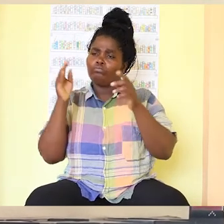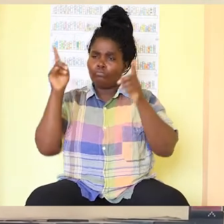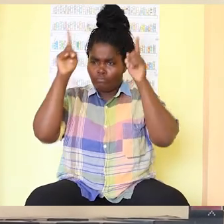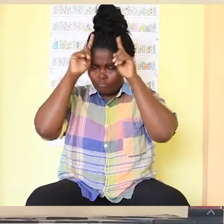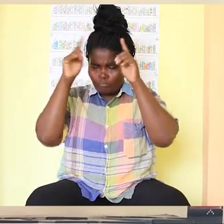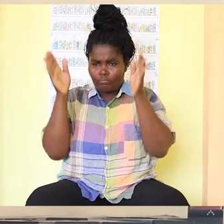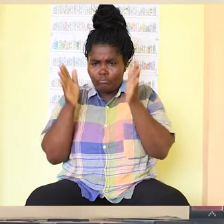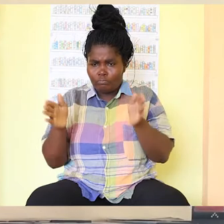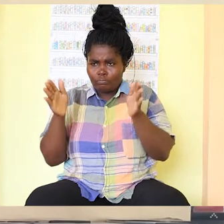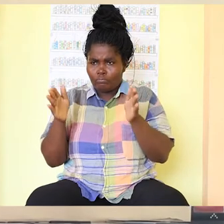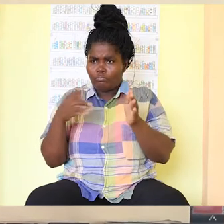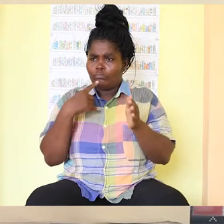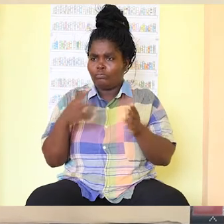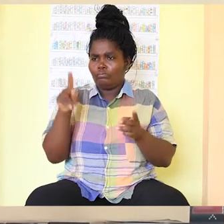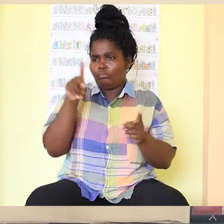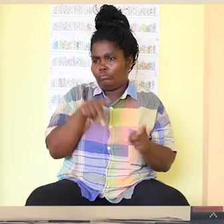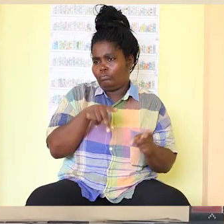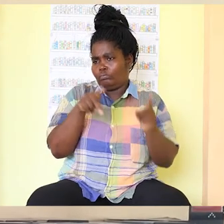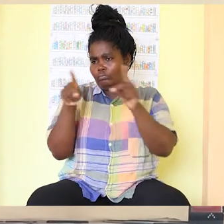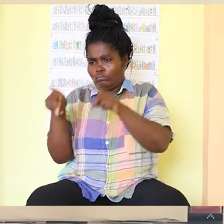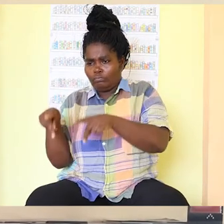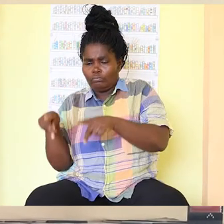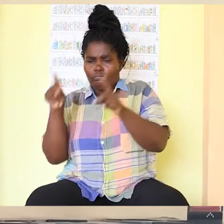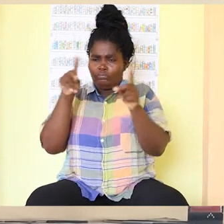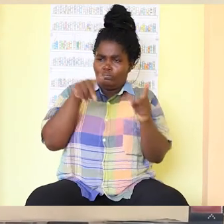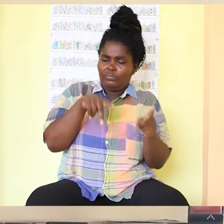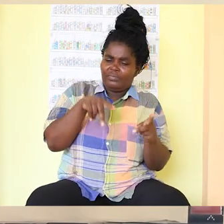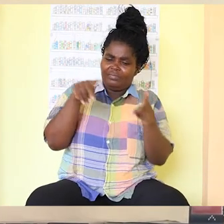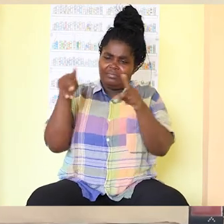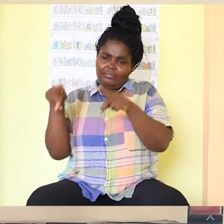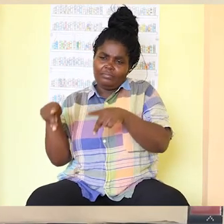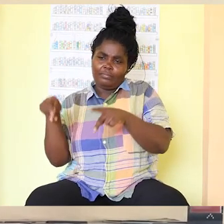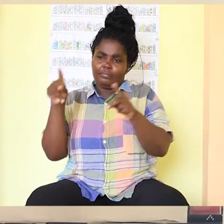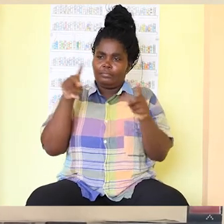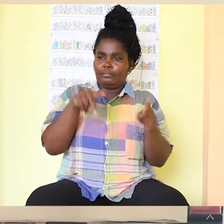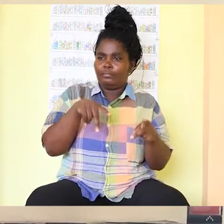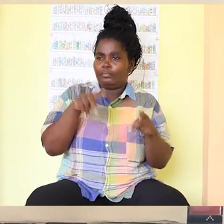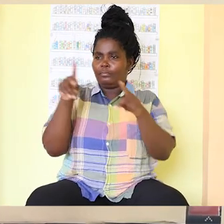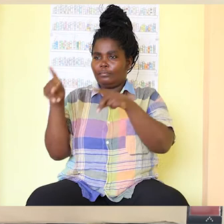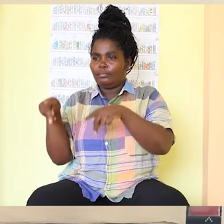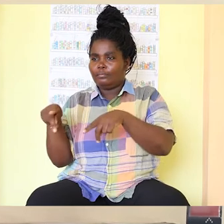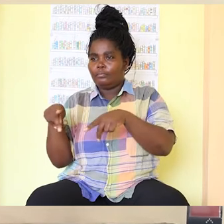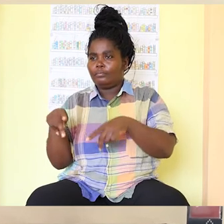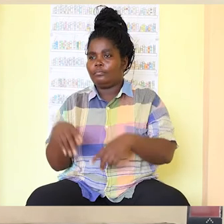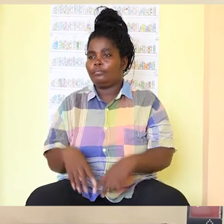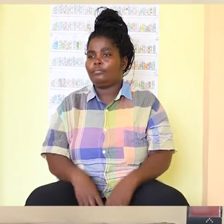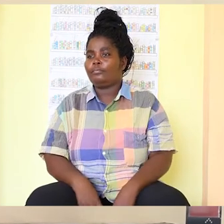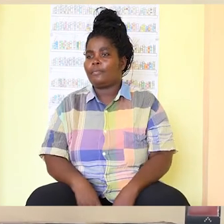medianos, haciendo con las pezuñas patán, patán, patán, patán, patán,